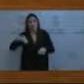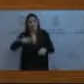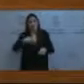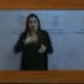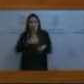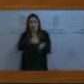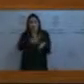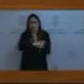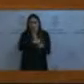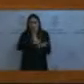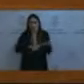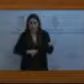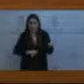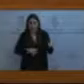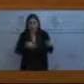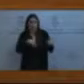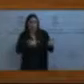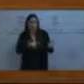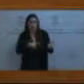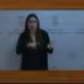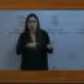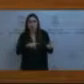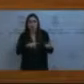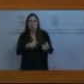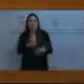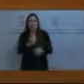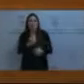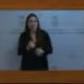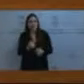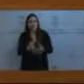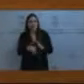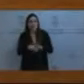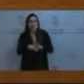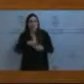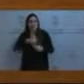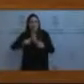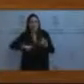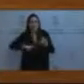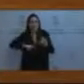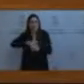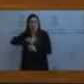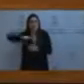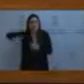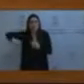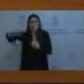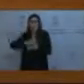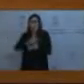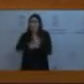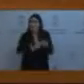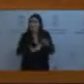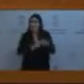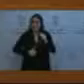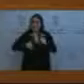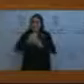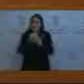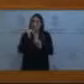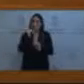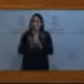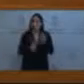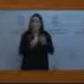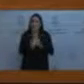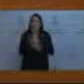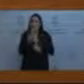sesiones. Resisten ustedes como Gobierno estoicamente, año tras año, los informes del Tribunal Superior de Justicia